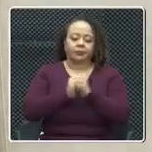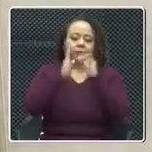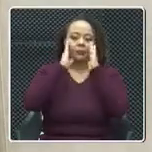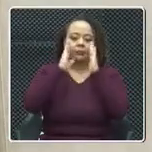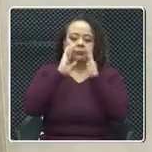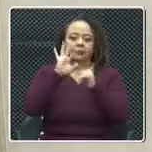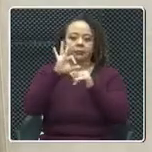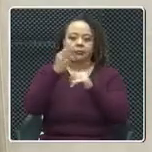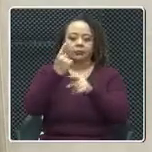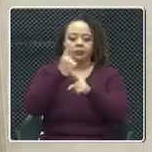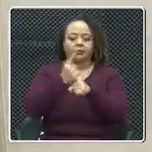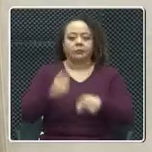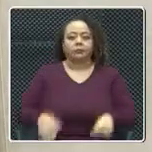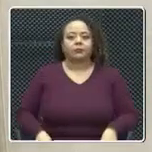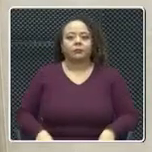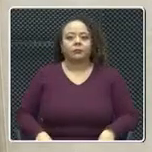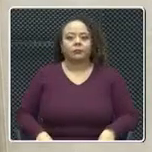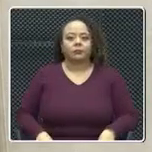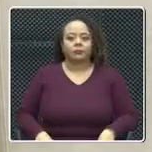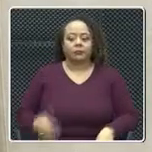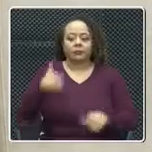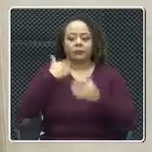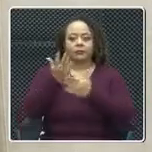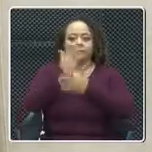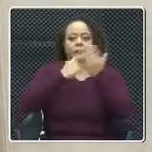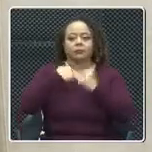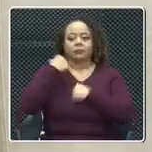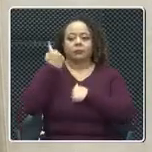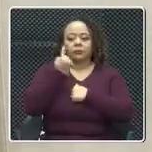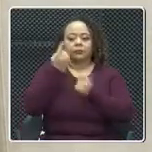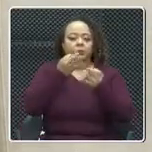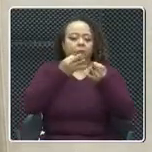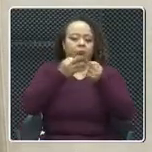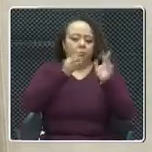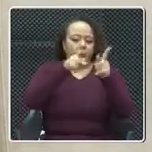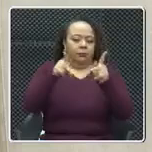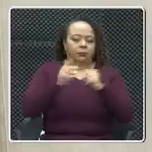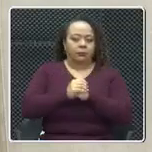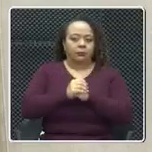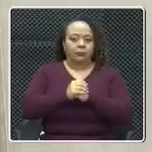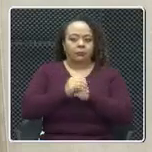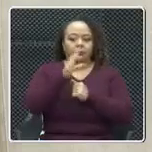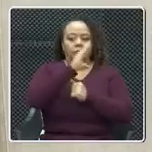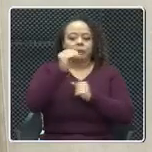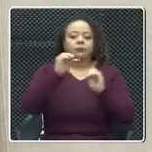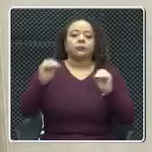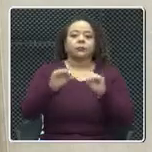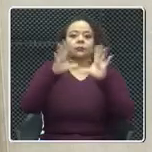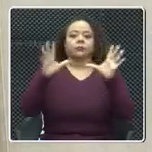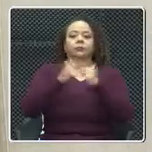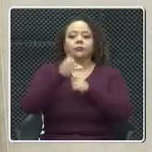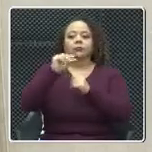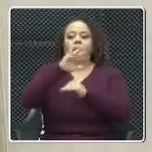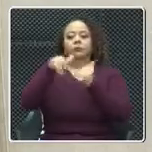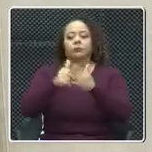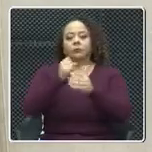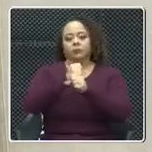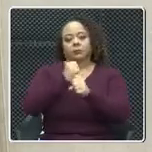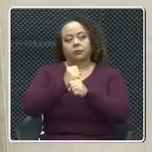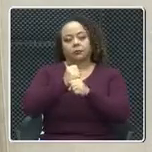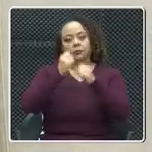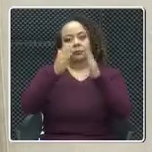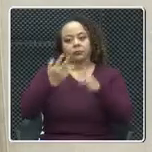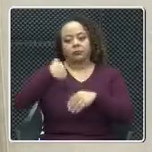los medios correspondientes, ¿verdad? Okay. Hay algo que yo siempre le explico a la gente en esto y es que evidentemente no todos los trabajadores que